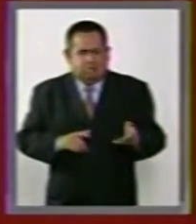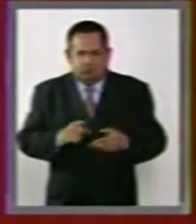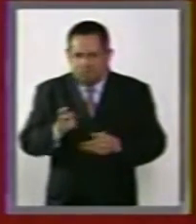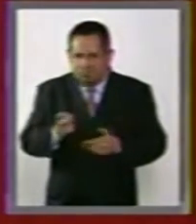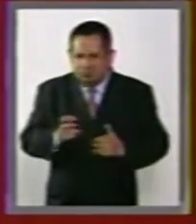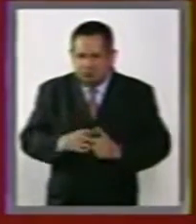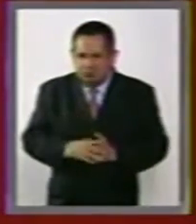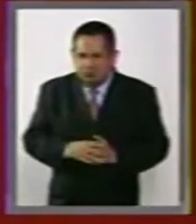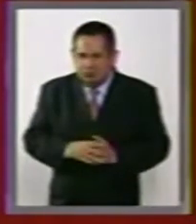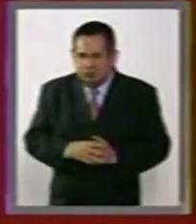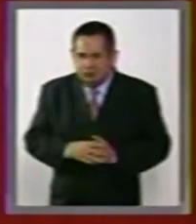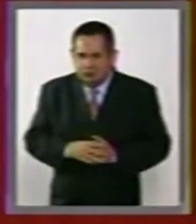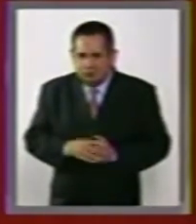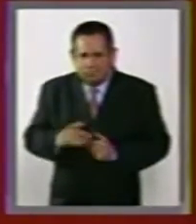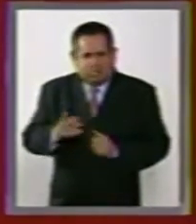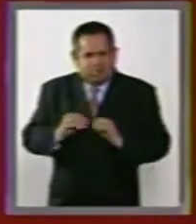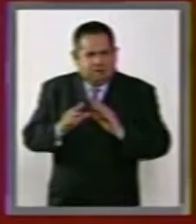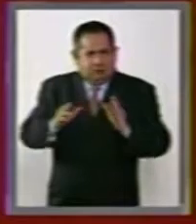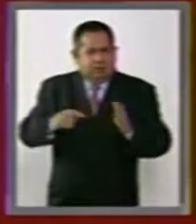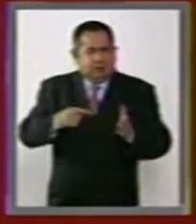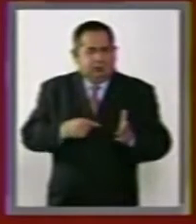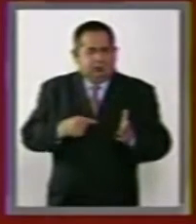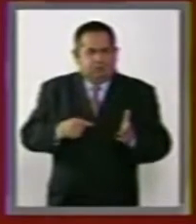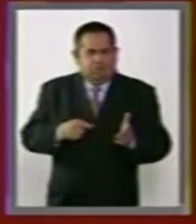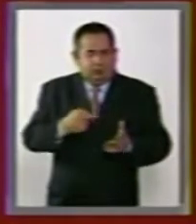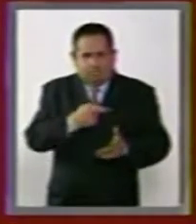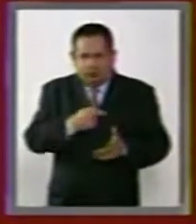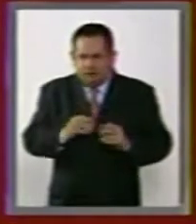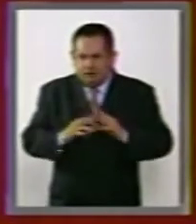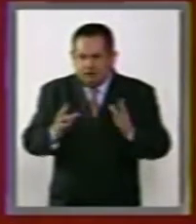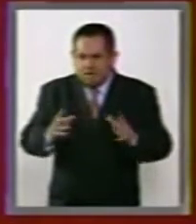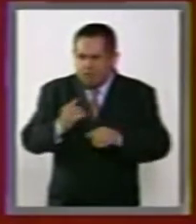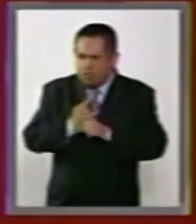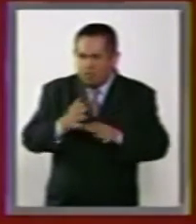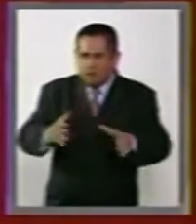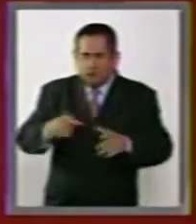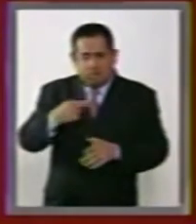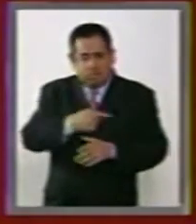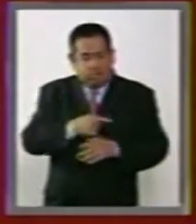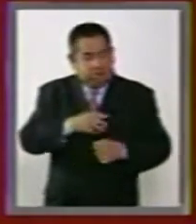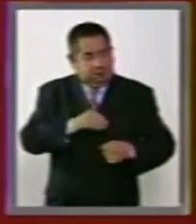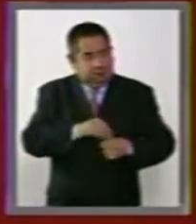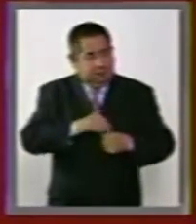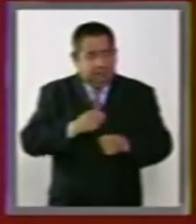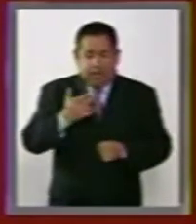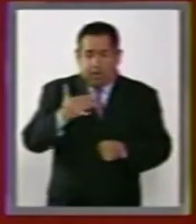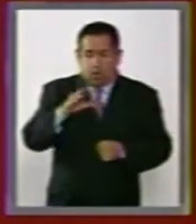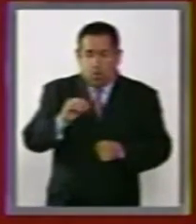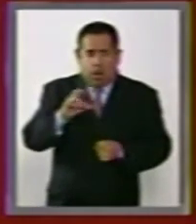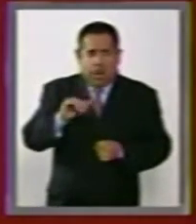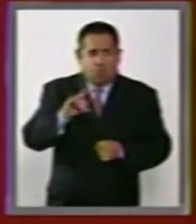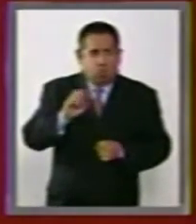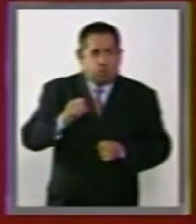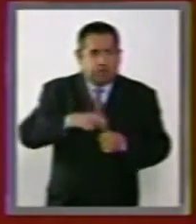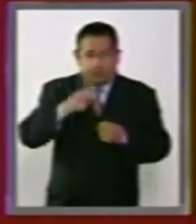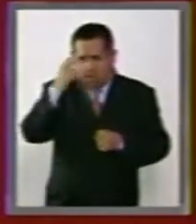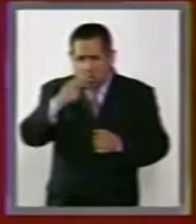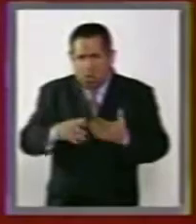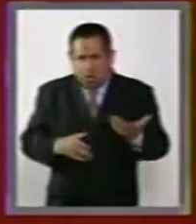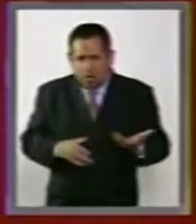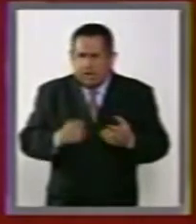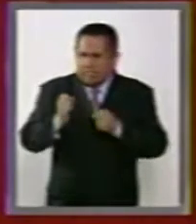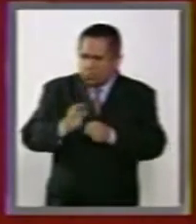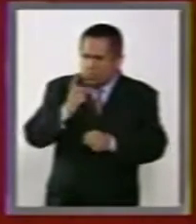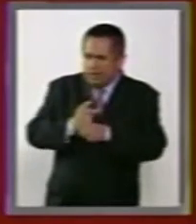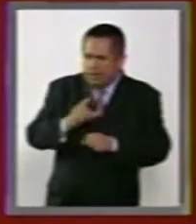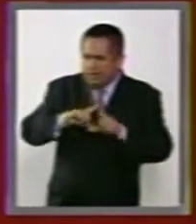Esto, por supuesto, que la información estratégica sobre los hidrocarburos de México es de